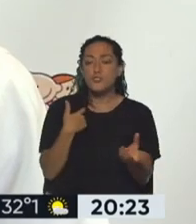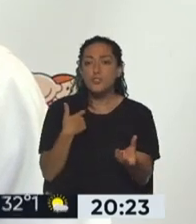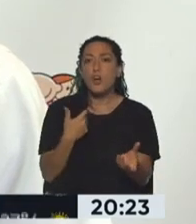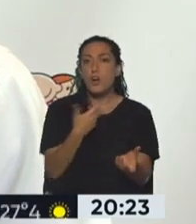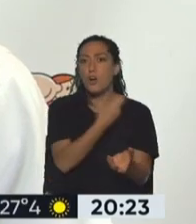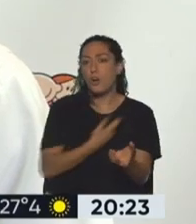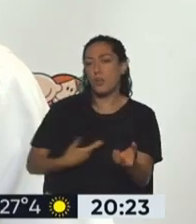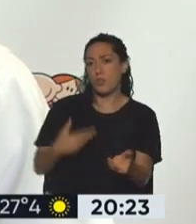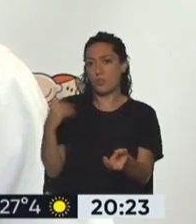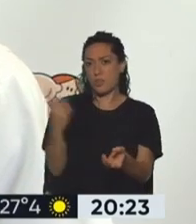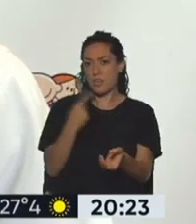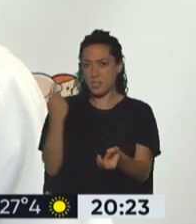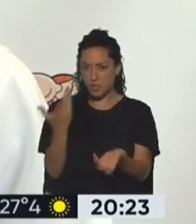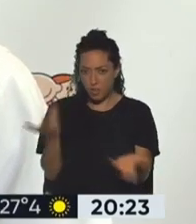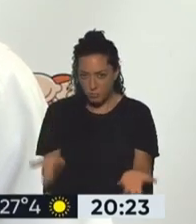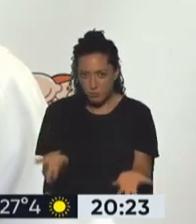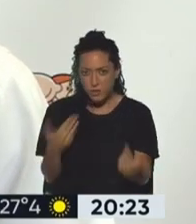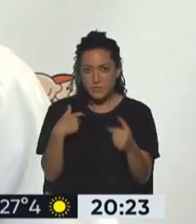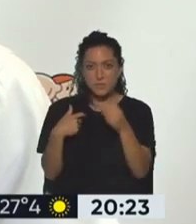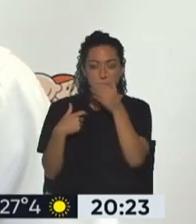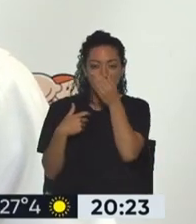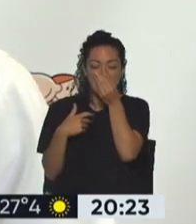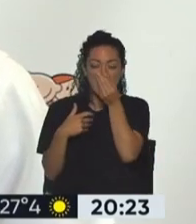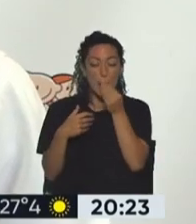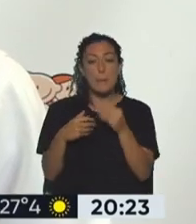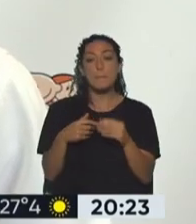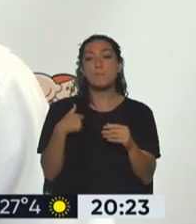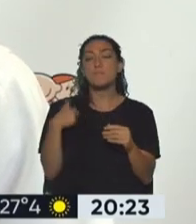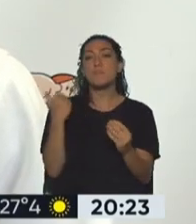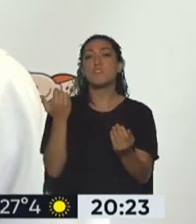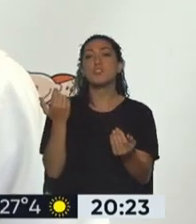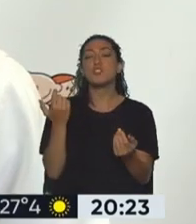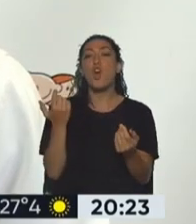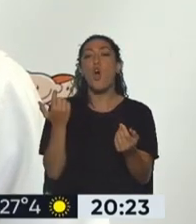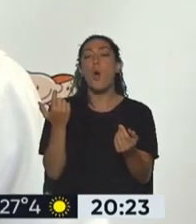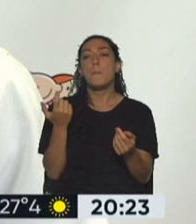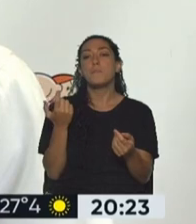director, por eso estaba con una extensión. Escucha esto, había solicitado